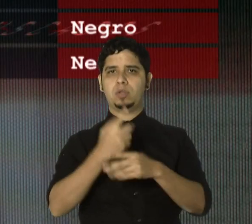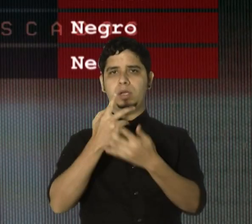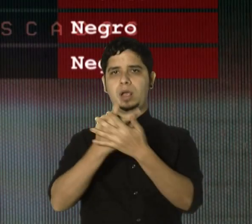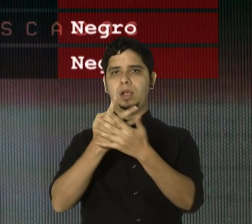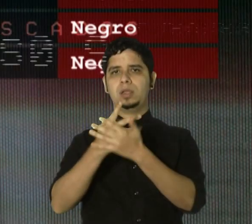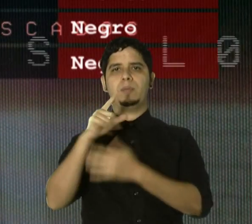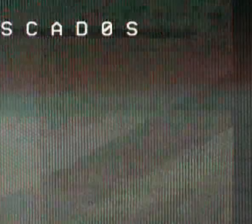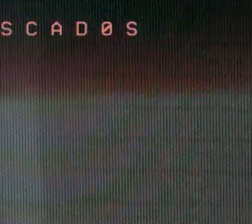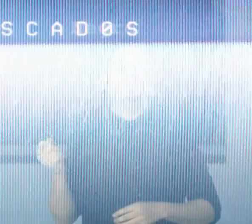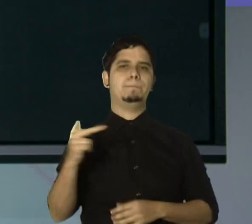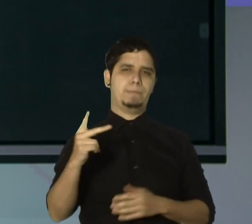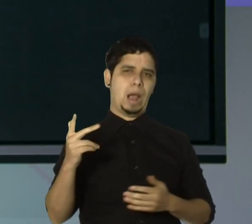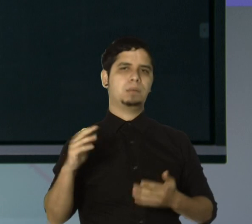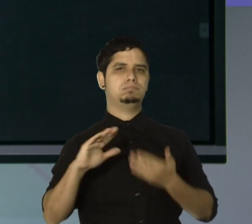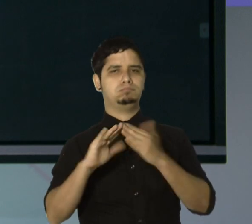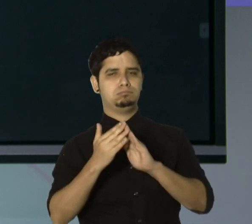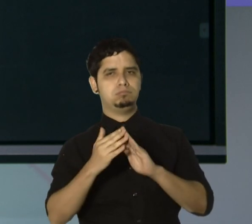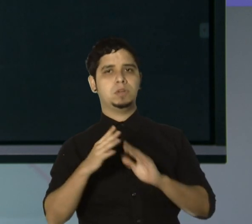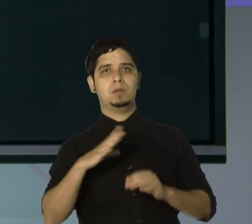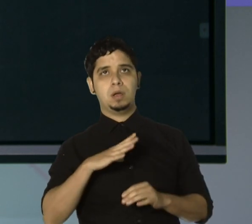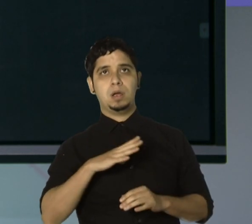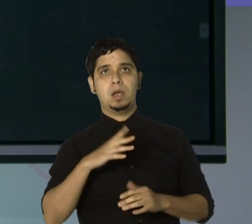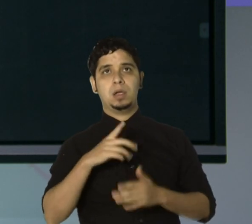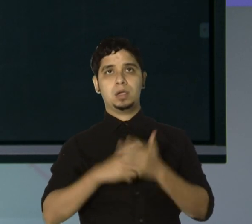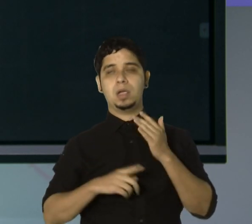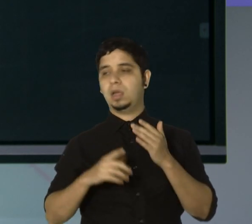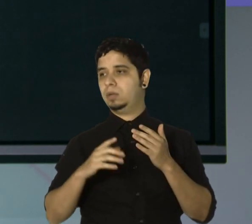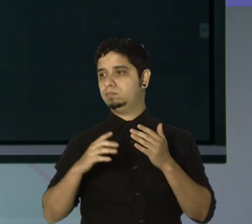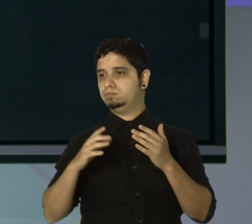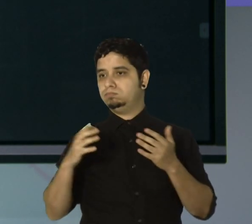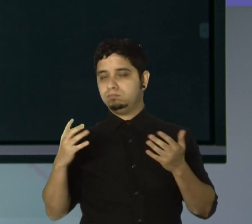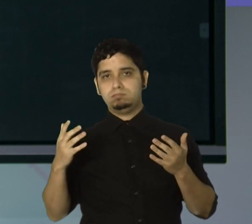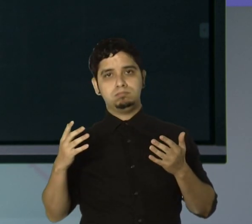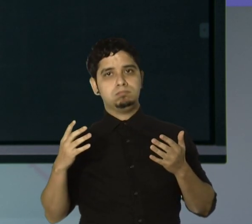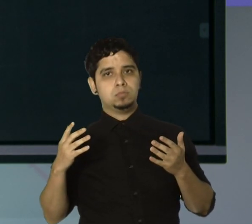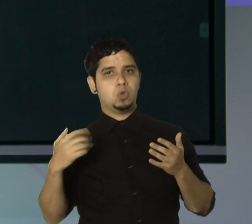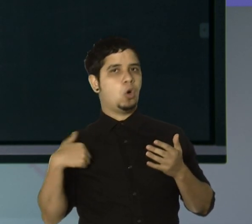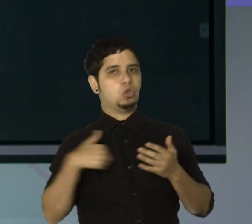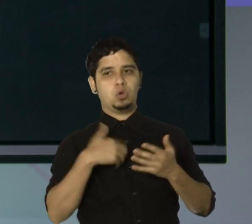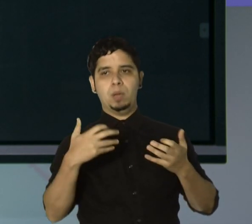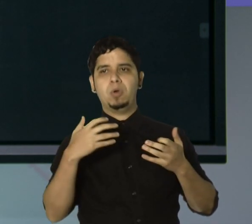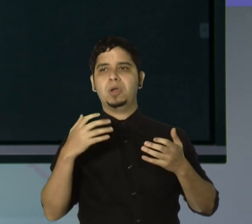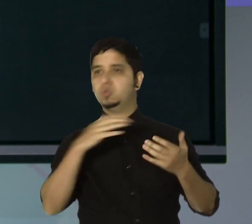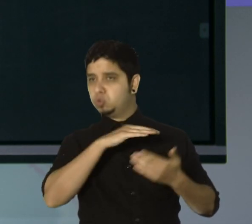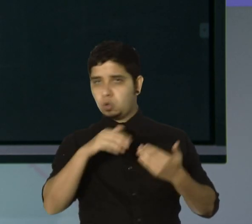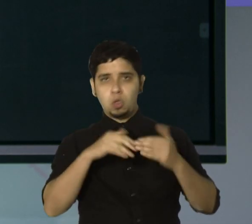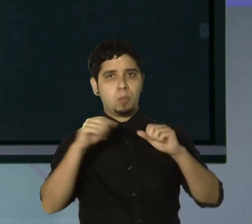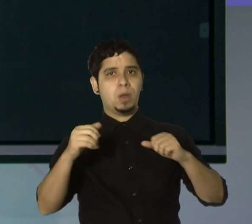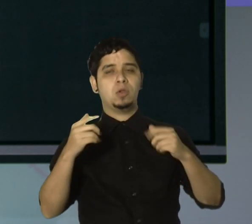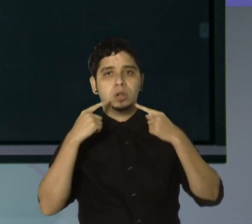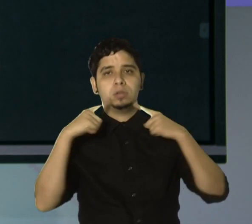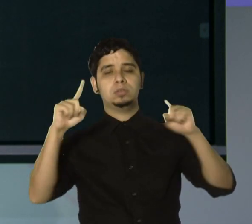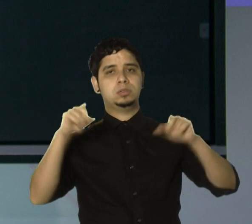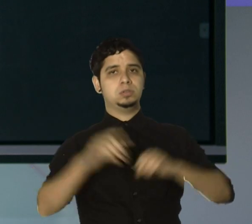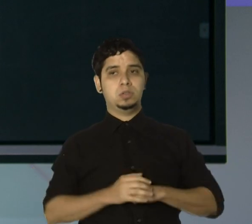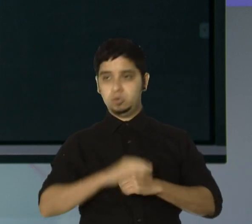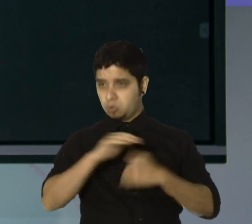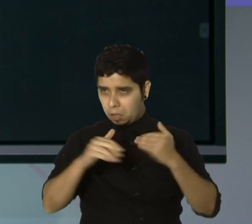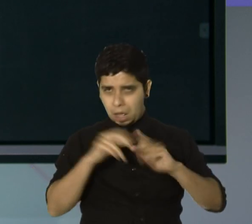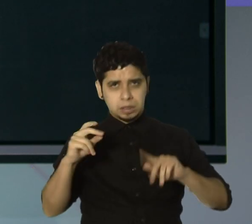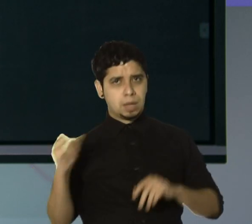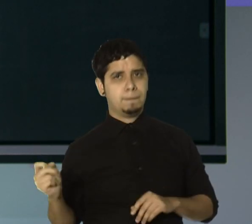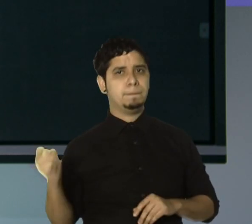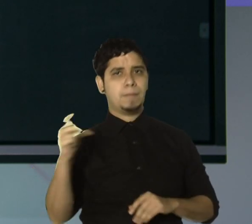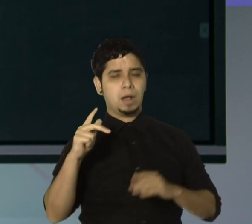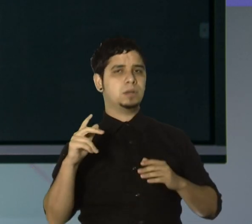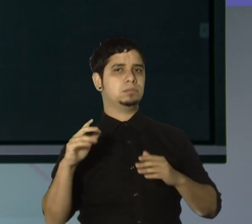reinsertarse en la sociedad, que es lo que aspira el sistema de corrección, que todos sus clientes vuelvan a estar en la sociedad